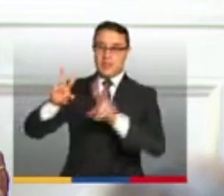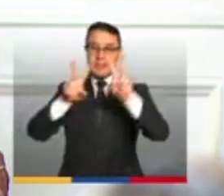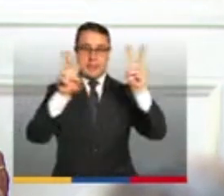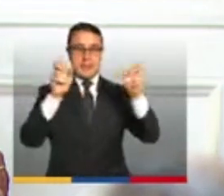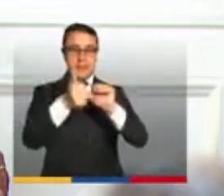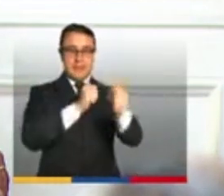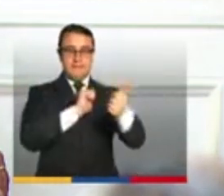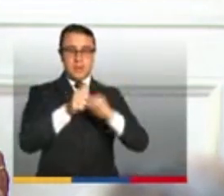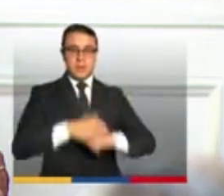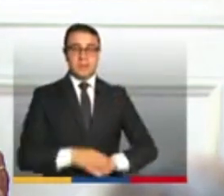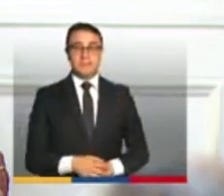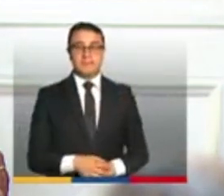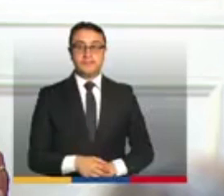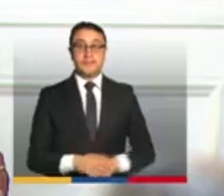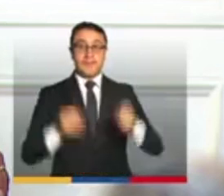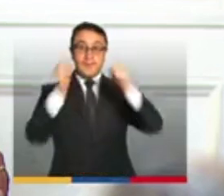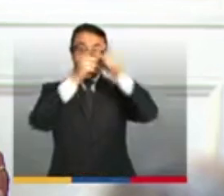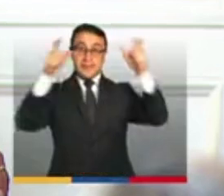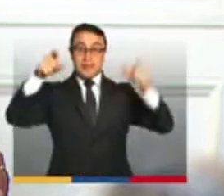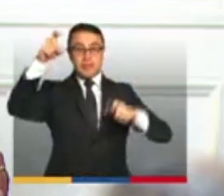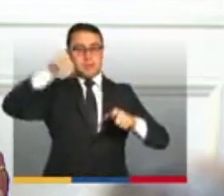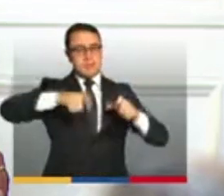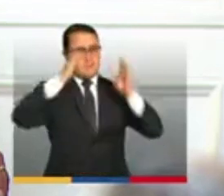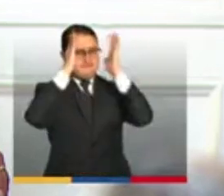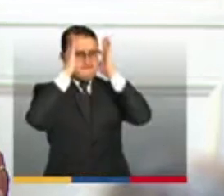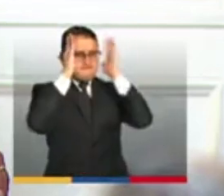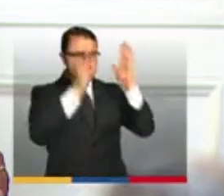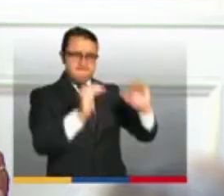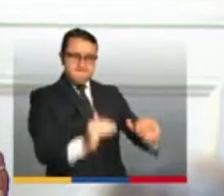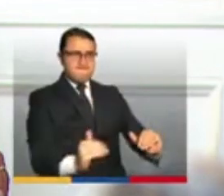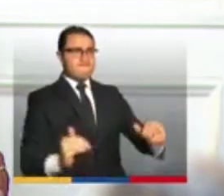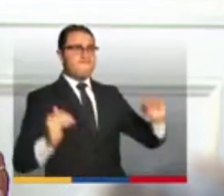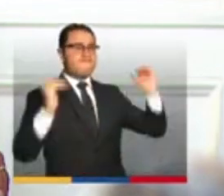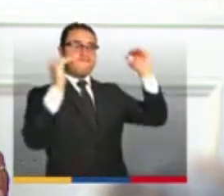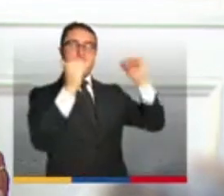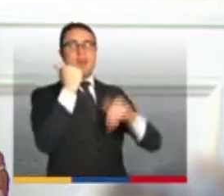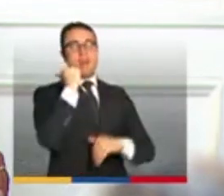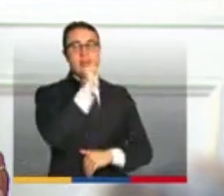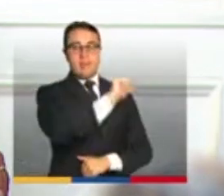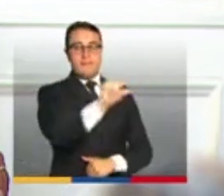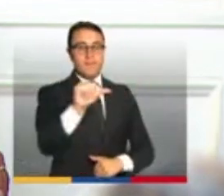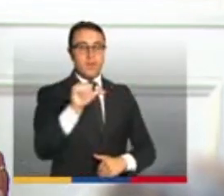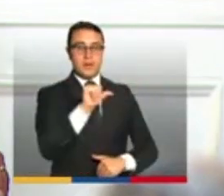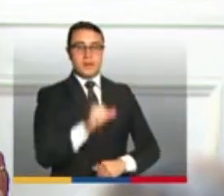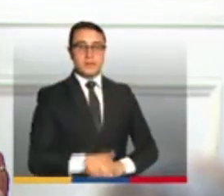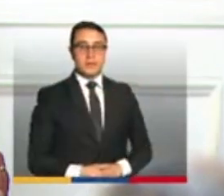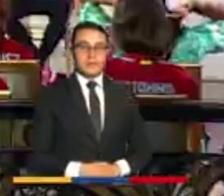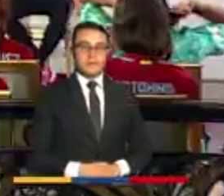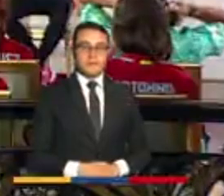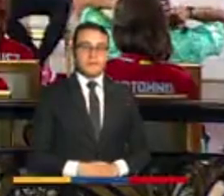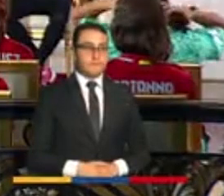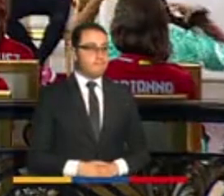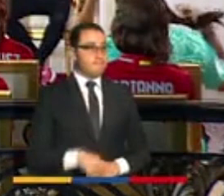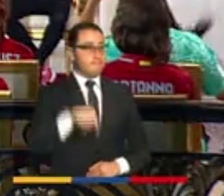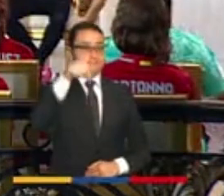que privilegiar a la mujer. Y aquí hay dos mujeres en funciones